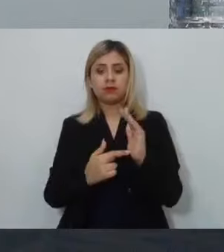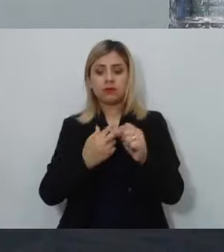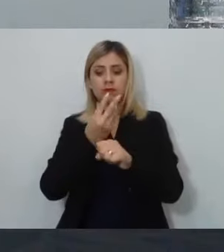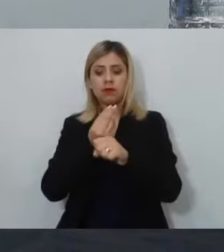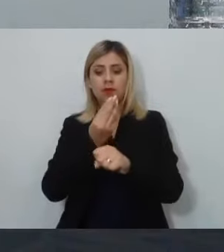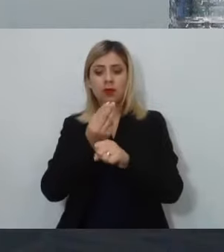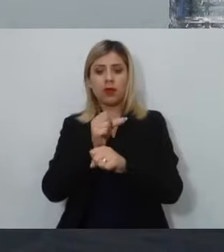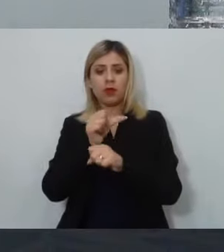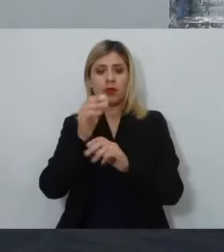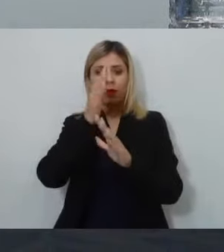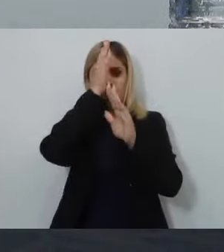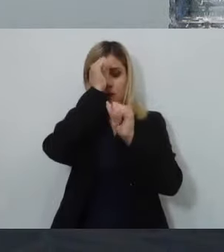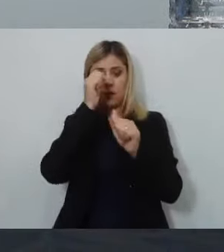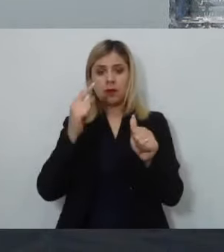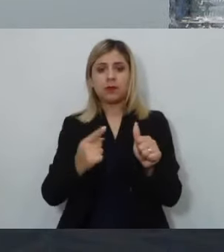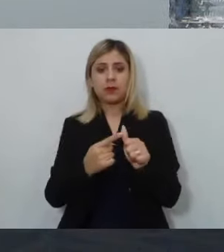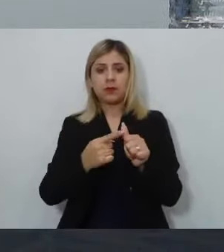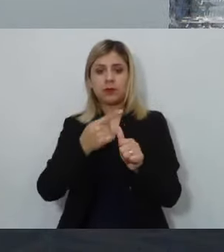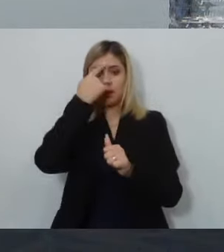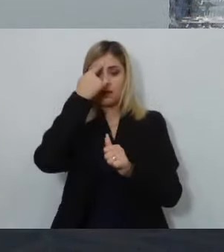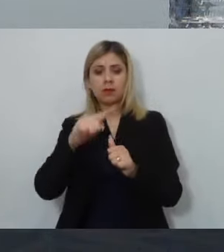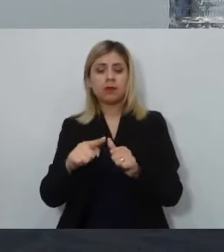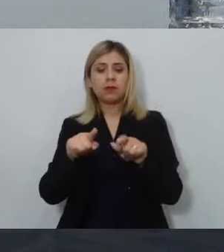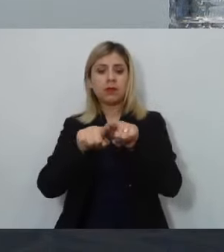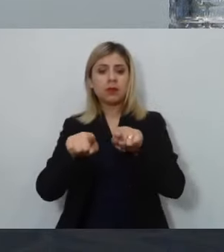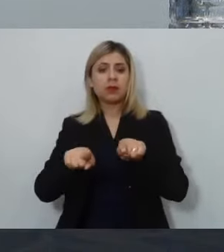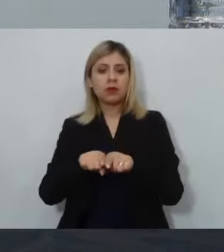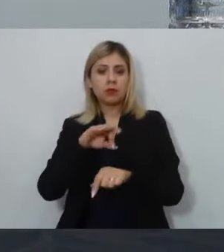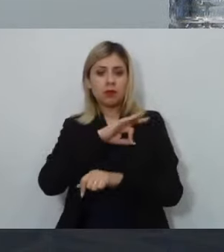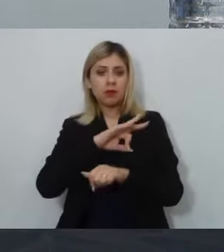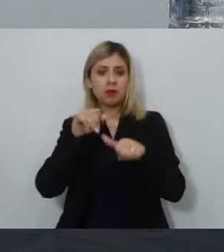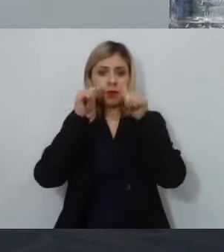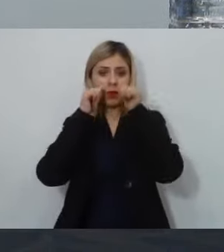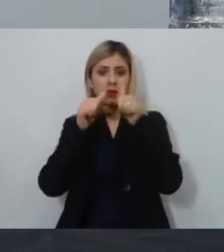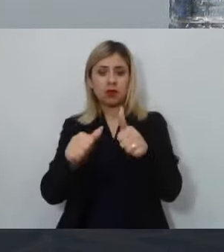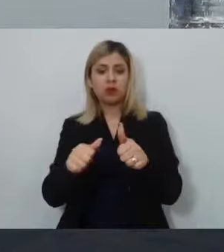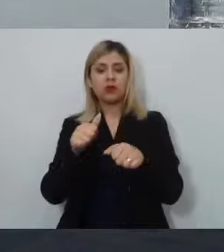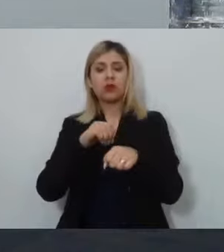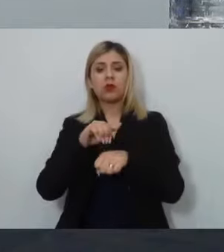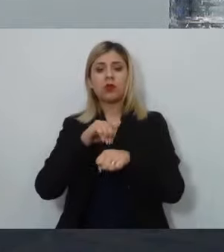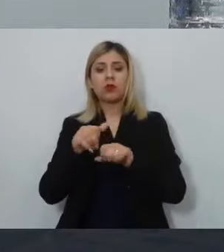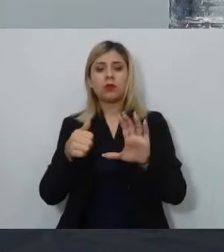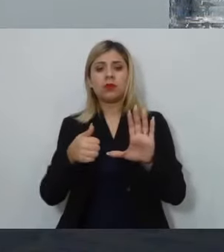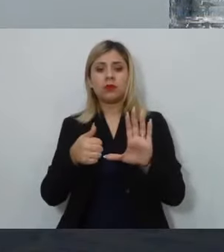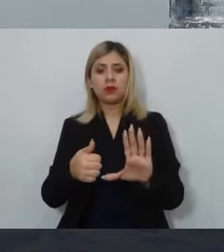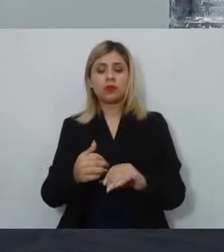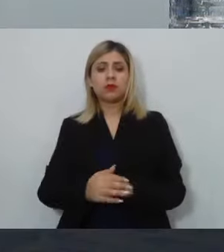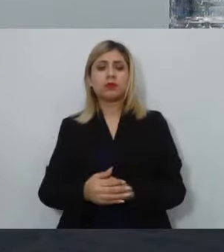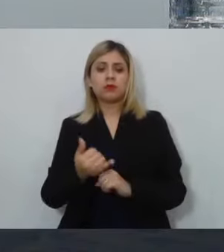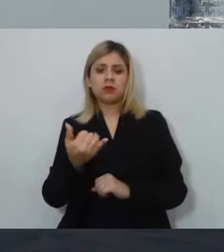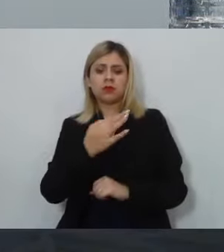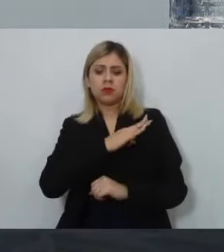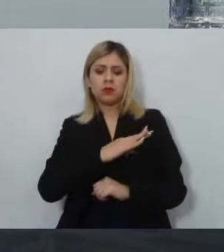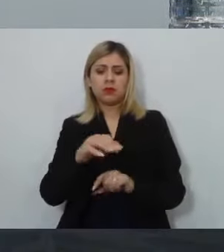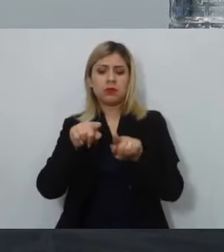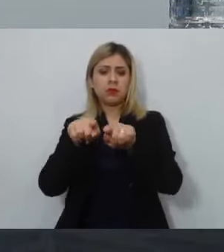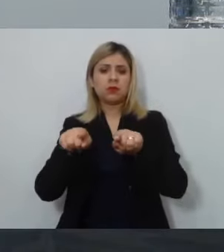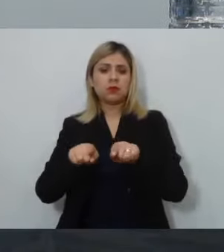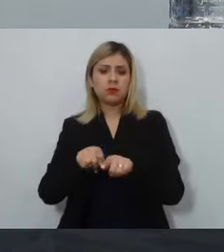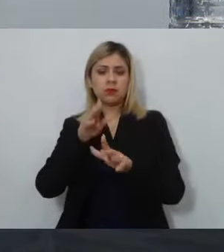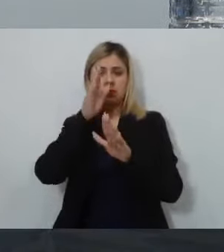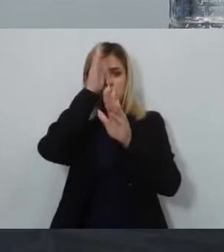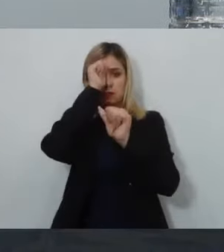considerando sexto y también incluir un punto de acuerdo adicional eh que señale o que ordene la publicación de